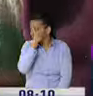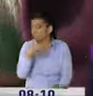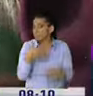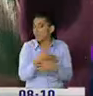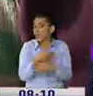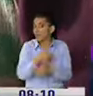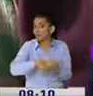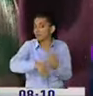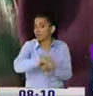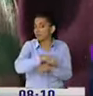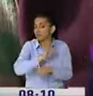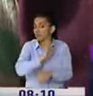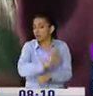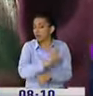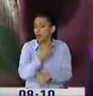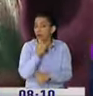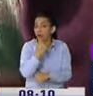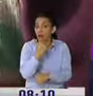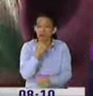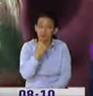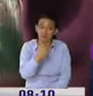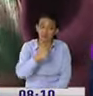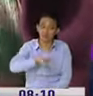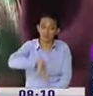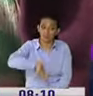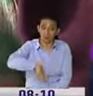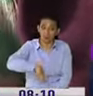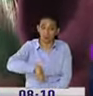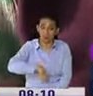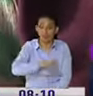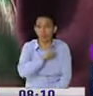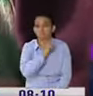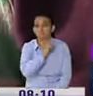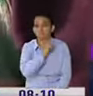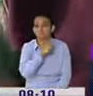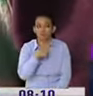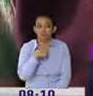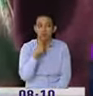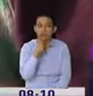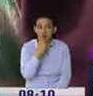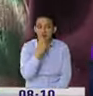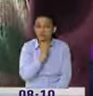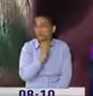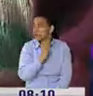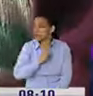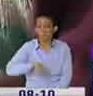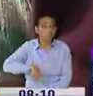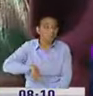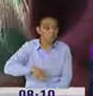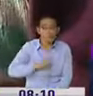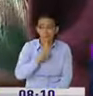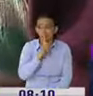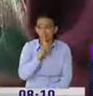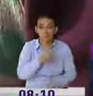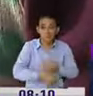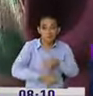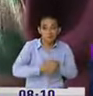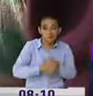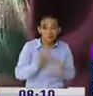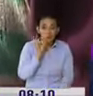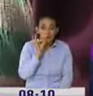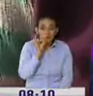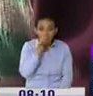represalias. Se ha oído que hay asaltos y aquí también se oye y he visto yo que se meten ahí a fumar. Ajá,